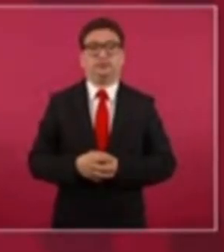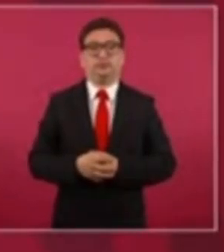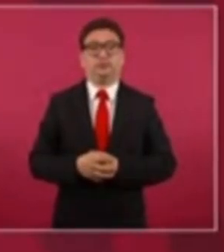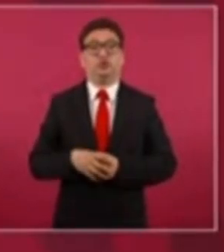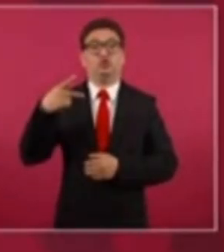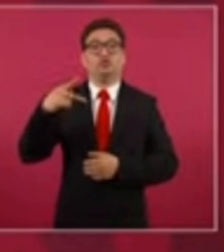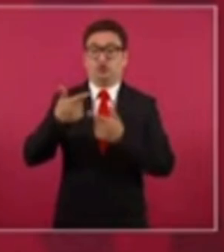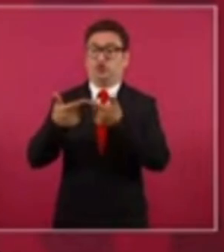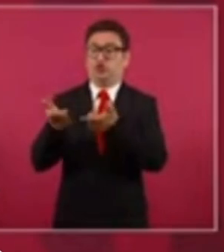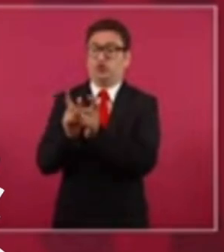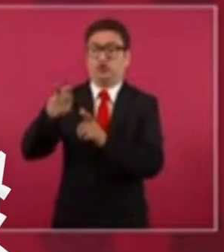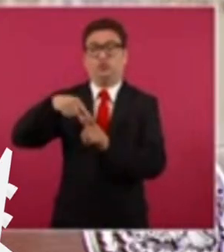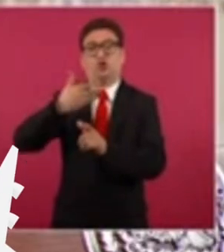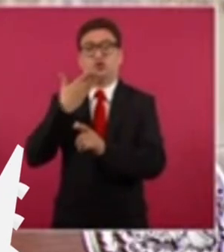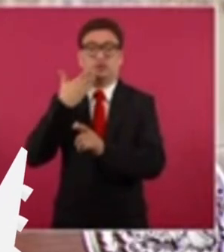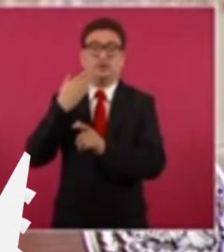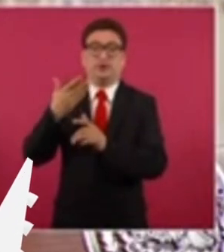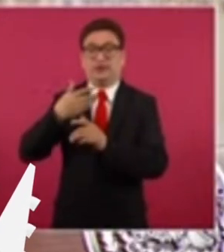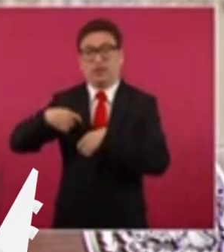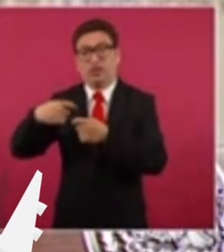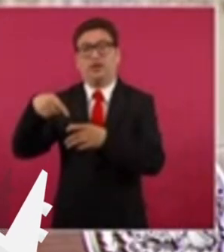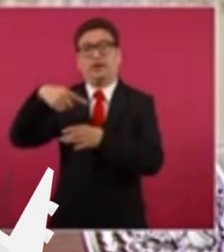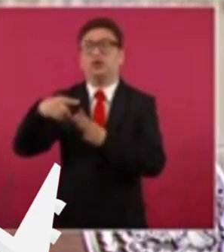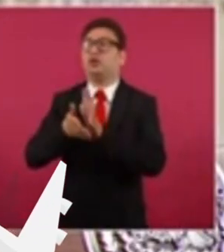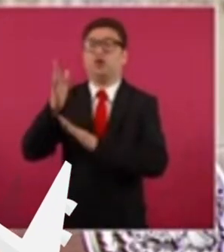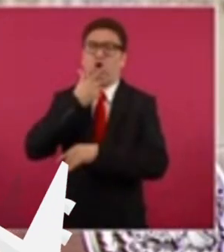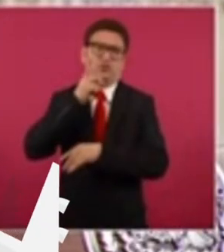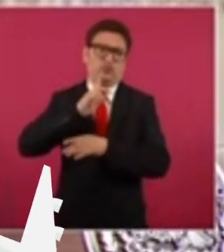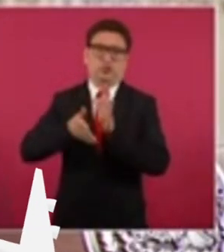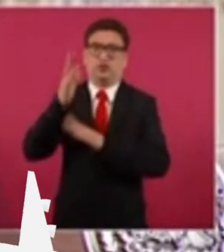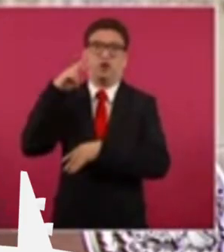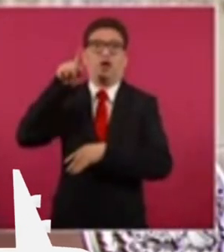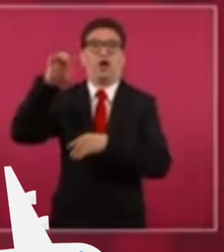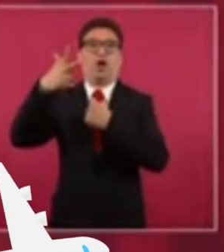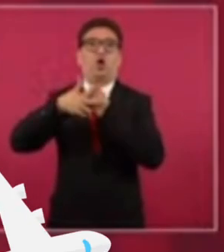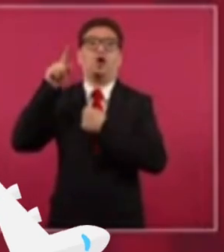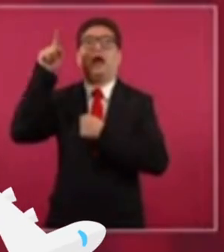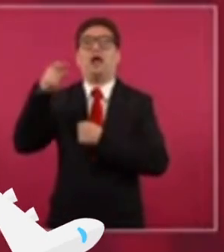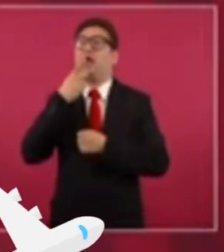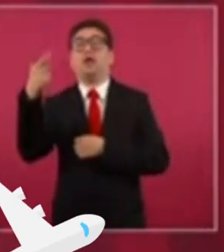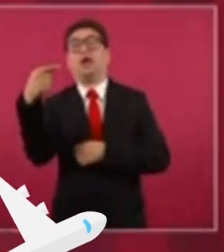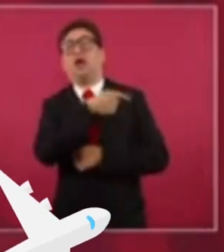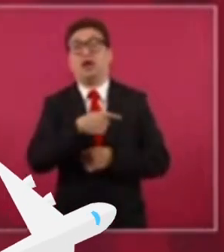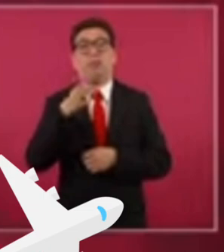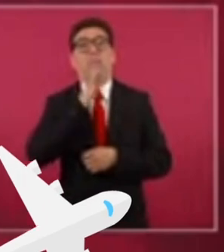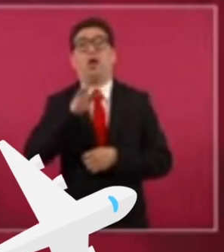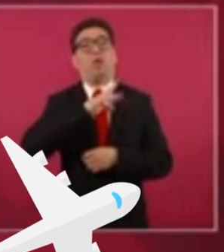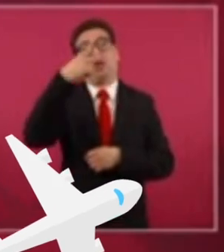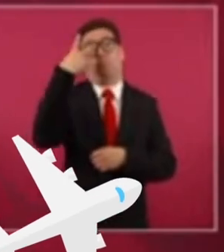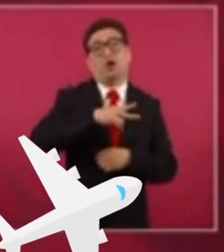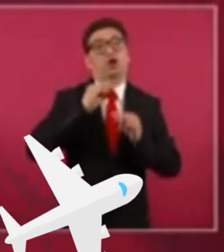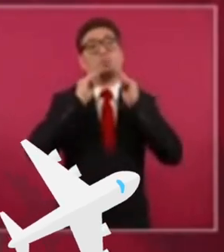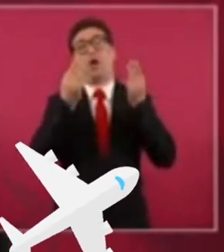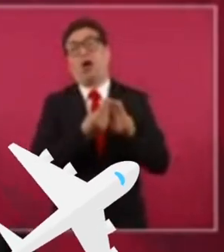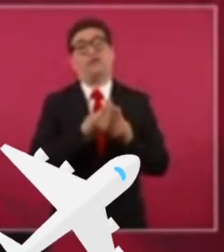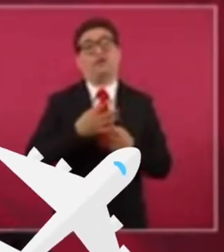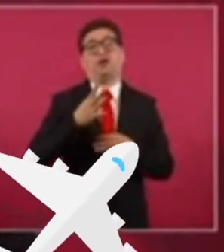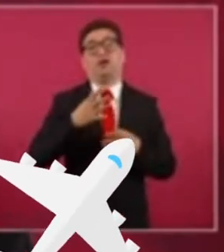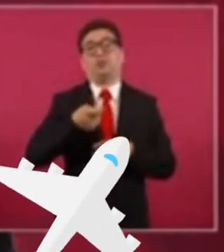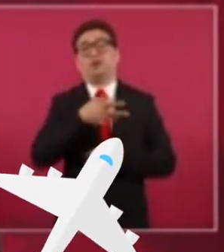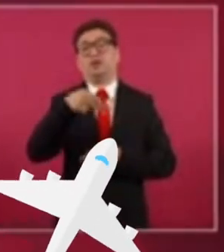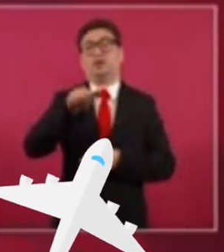legisladores del grupo conservador, reaccionario, hombres y mujeres, a decir de que es un narcoestado México y que yo